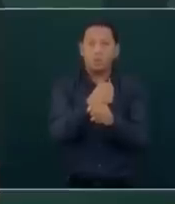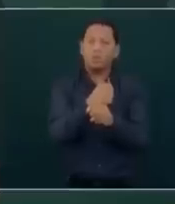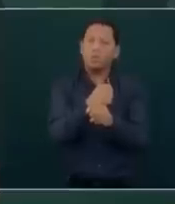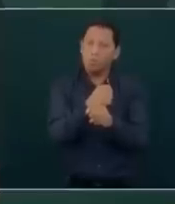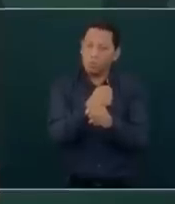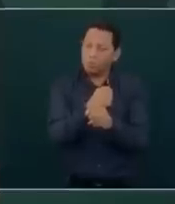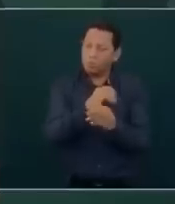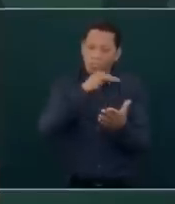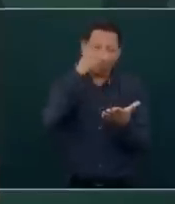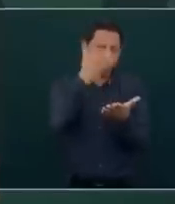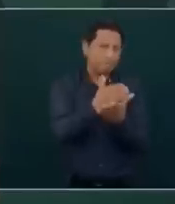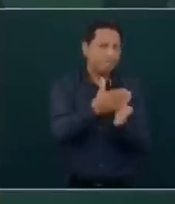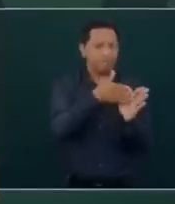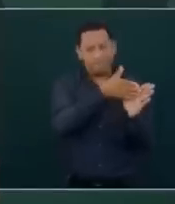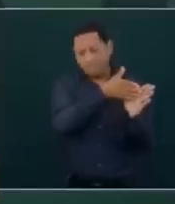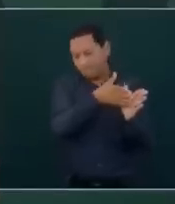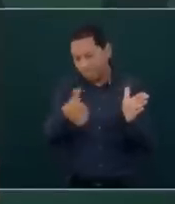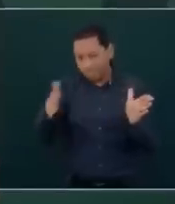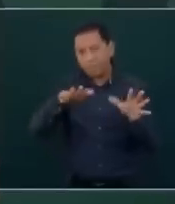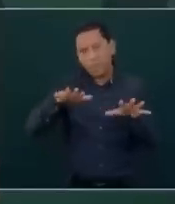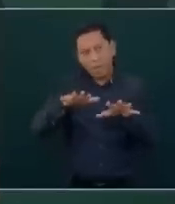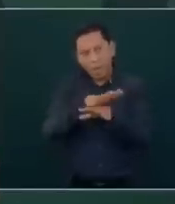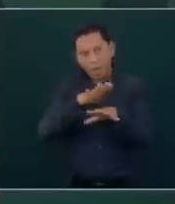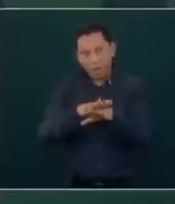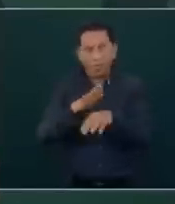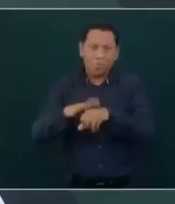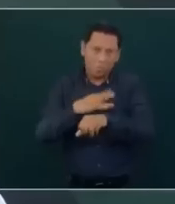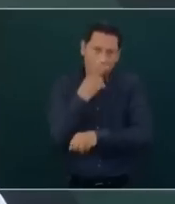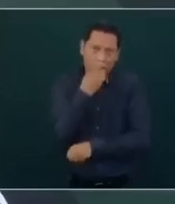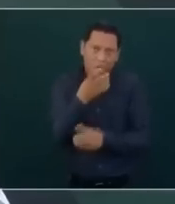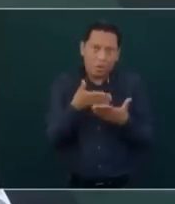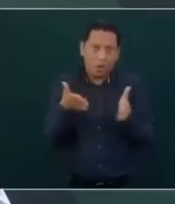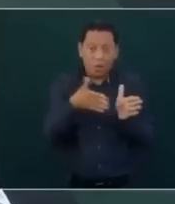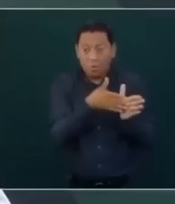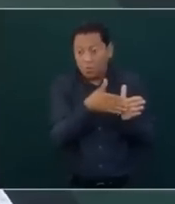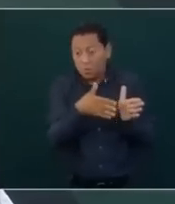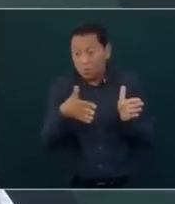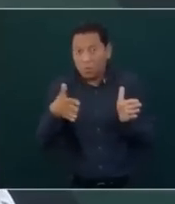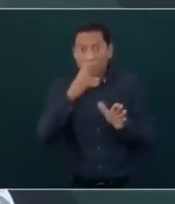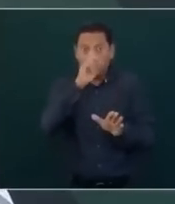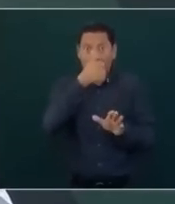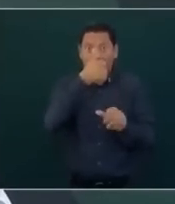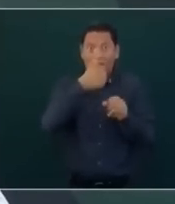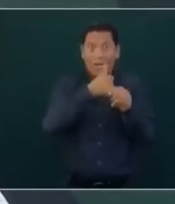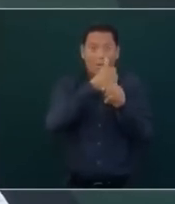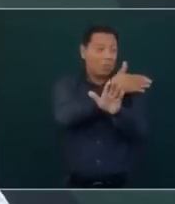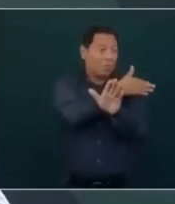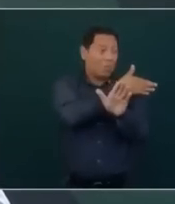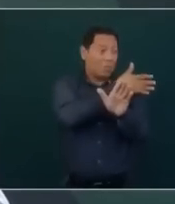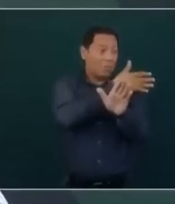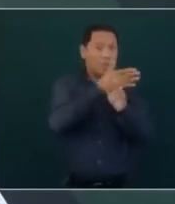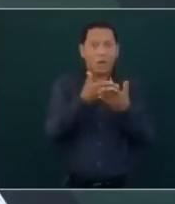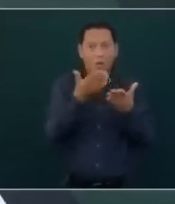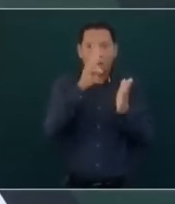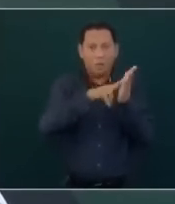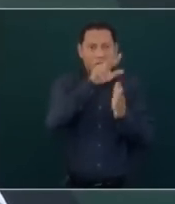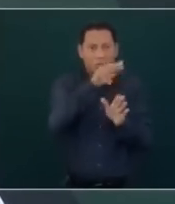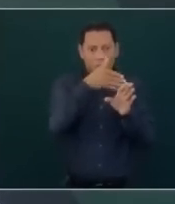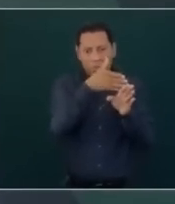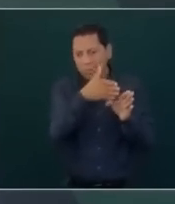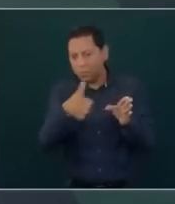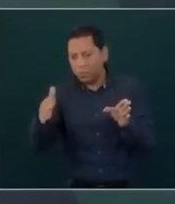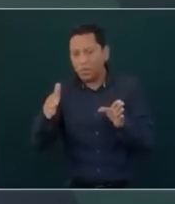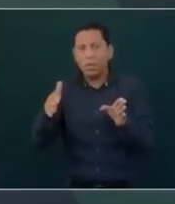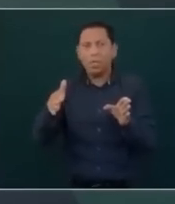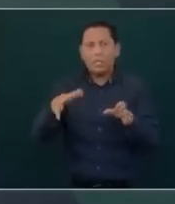Y así es que estamos rescatando a Pemex, estamos rescatando a la Comisión Federal de